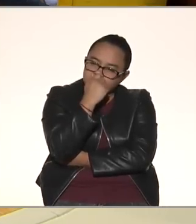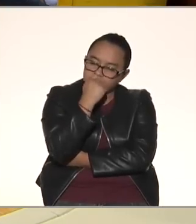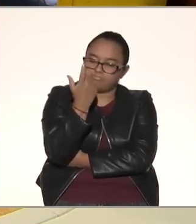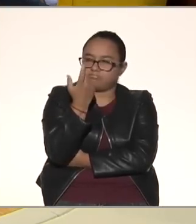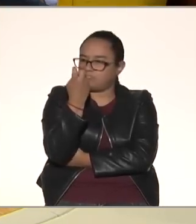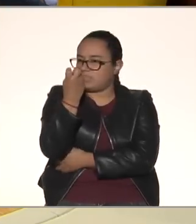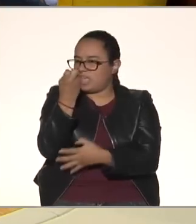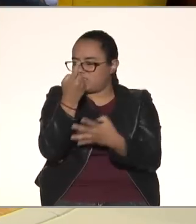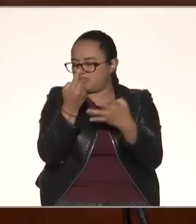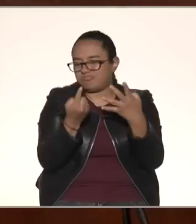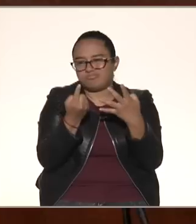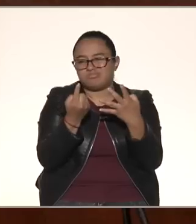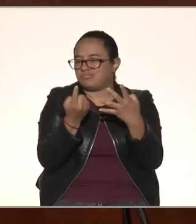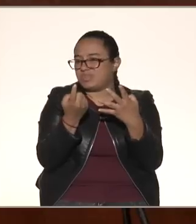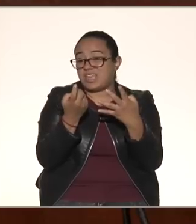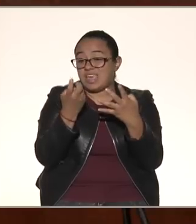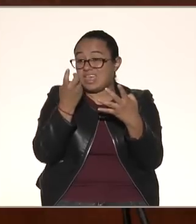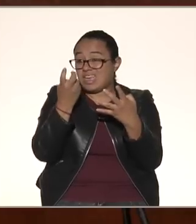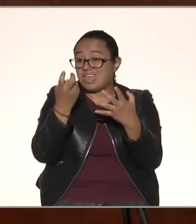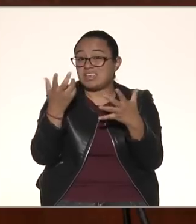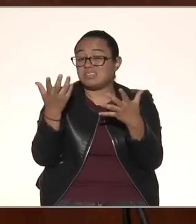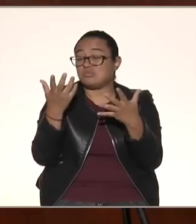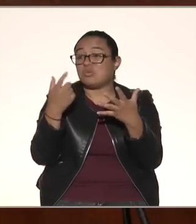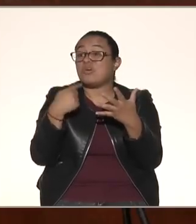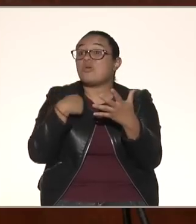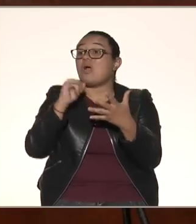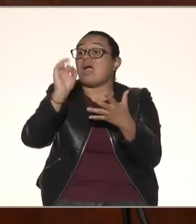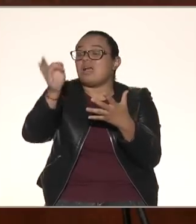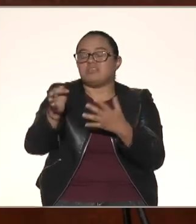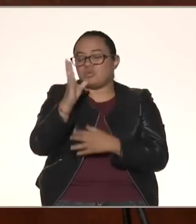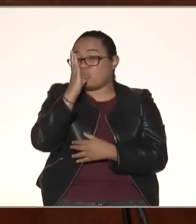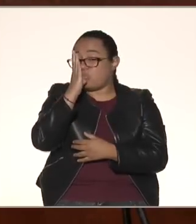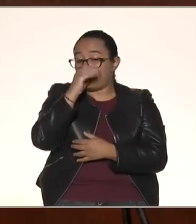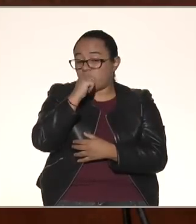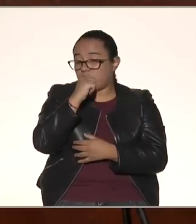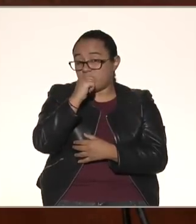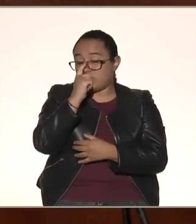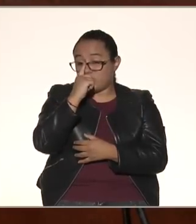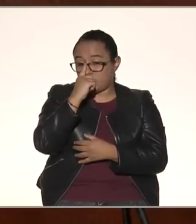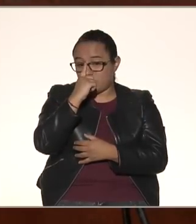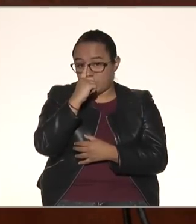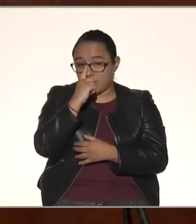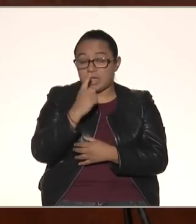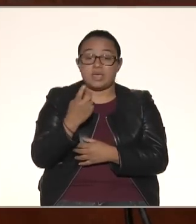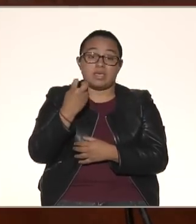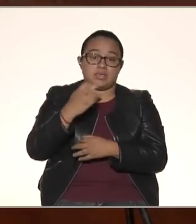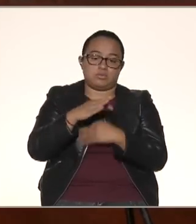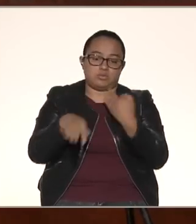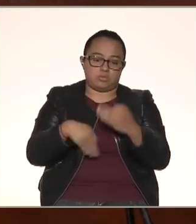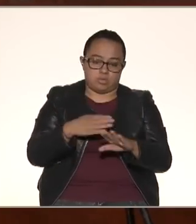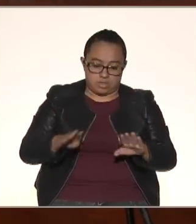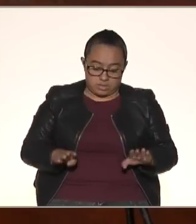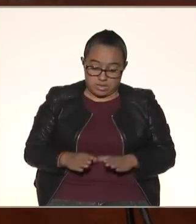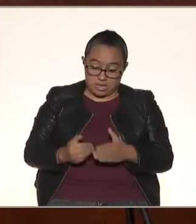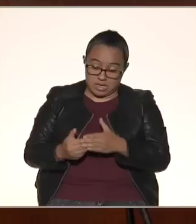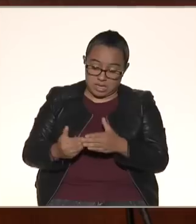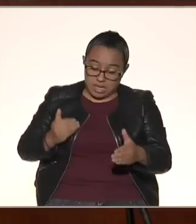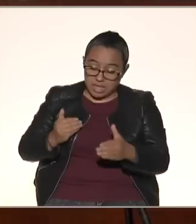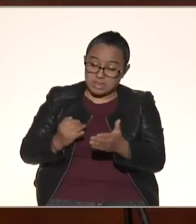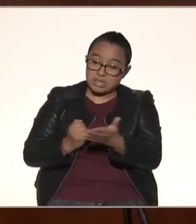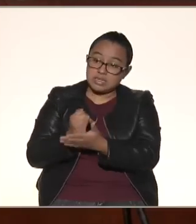esto no es negociable, aquí ni siquiera lo vamos a discutir, y yo creo que todas las parejas antes de decidir